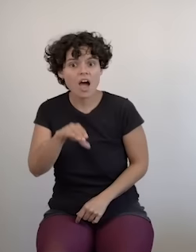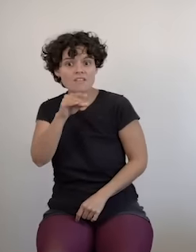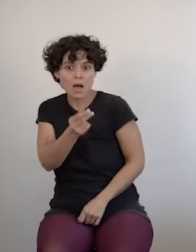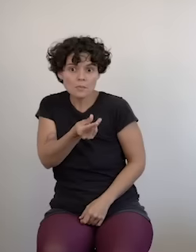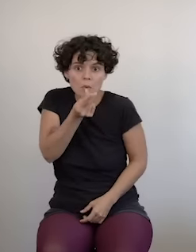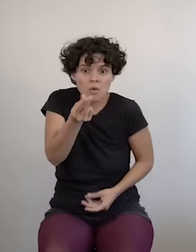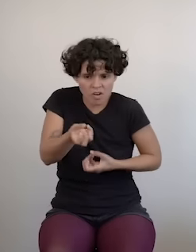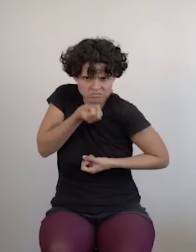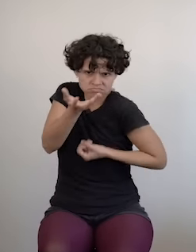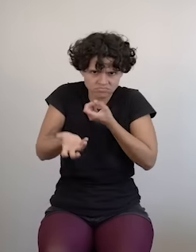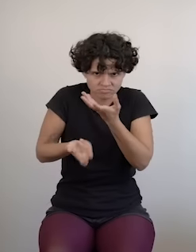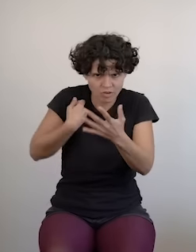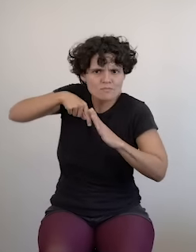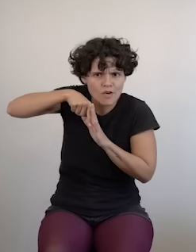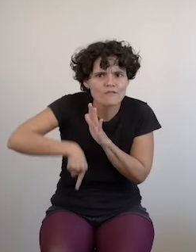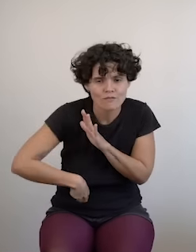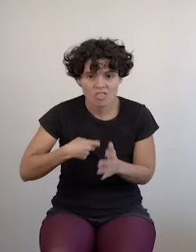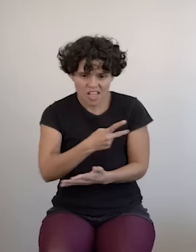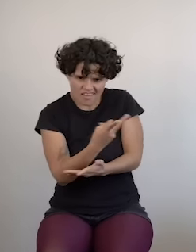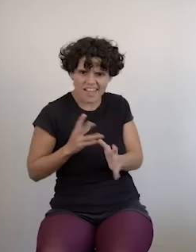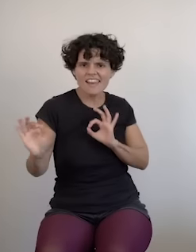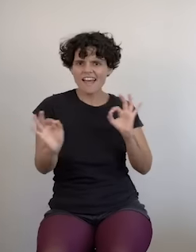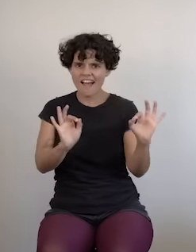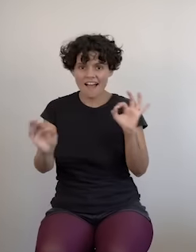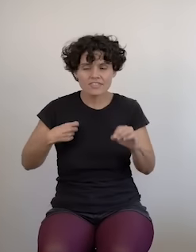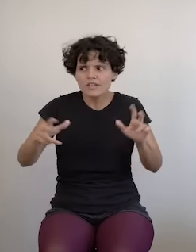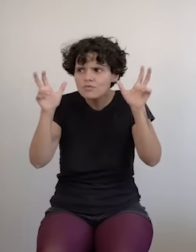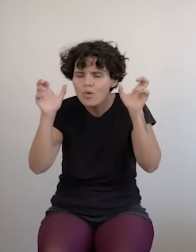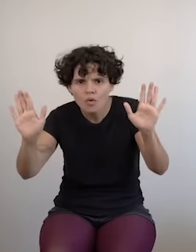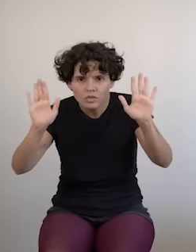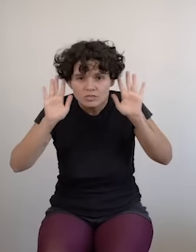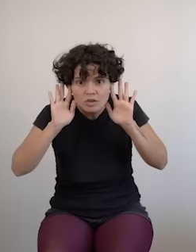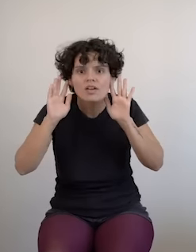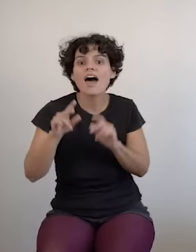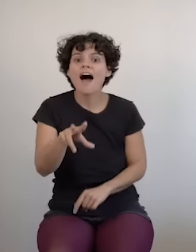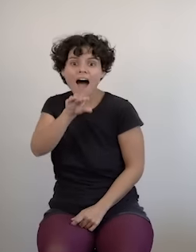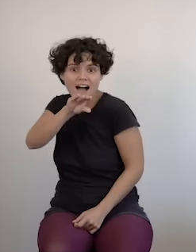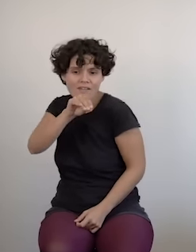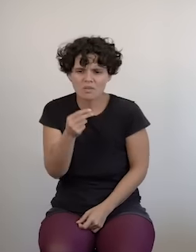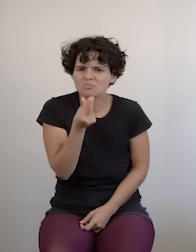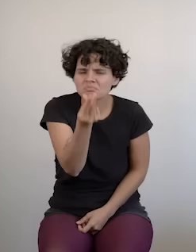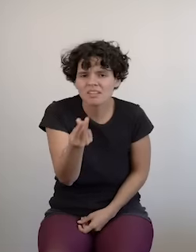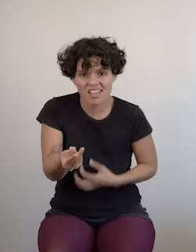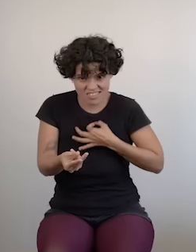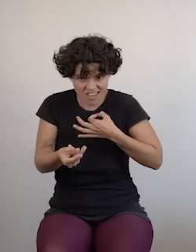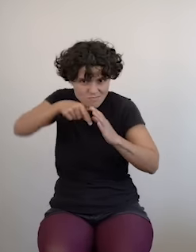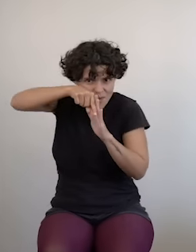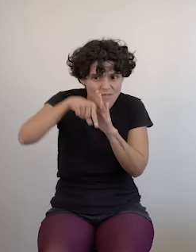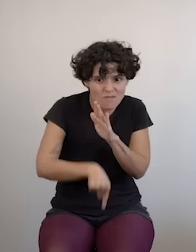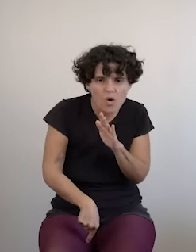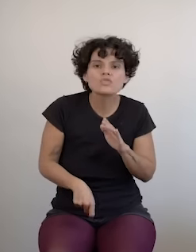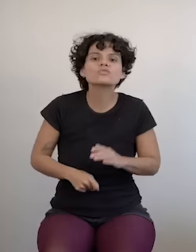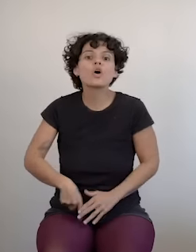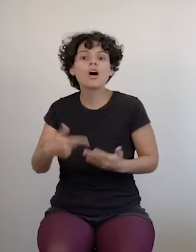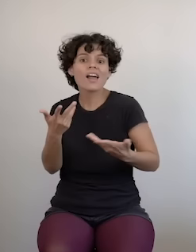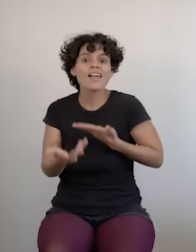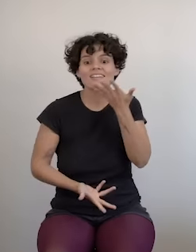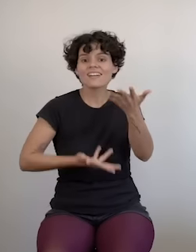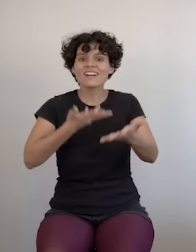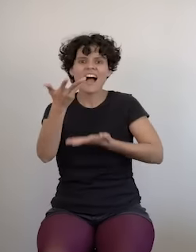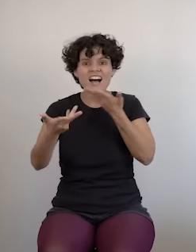Hablamos poco, decimos mucho. Arte elegante, el sonido que escucho. Hablamos poco, decimos mucho. El